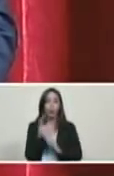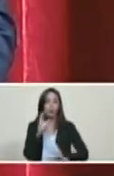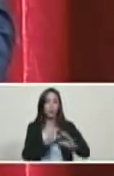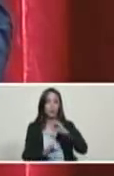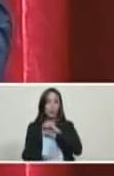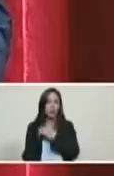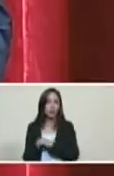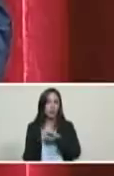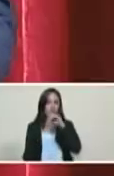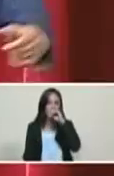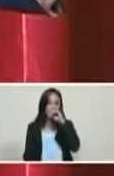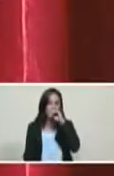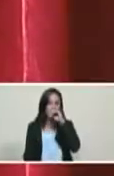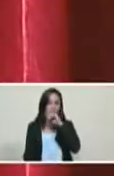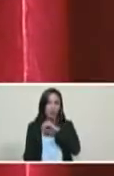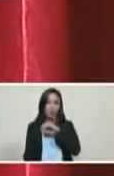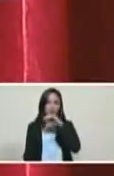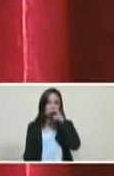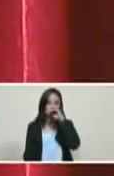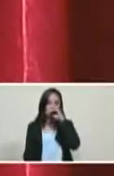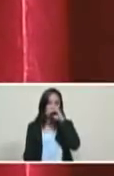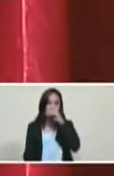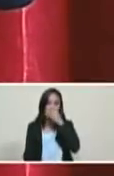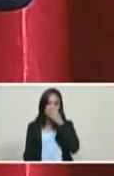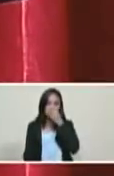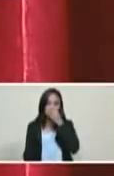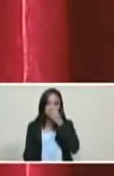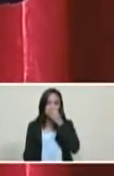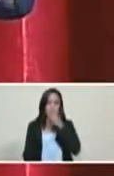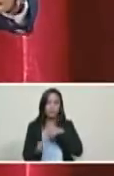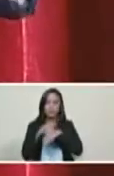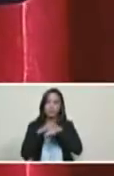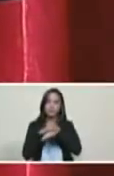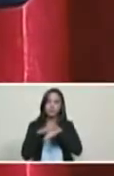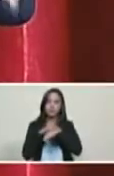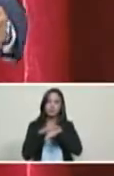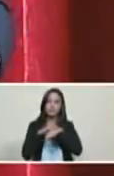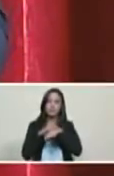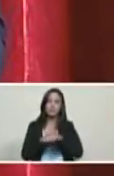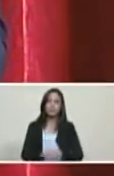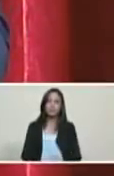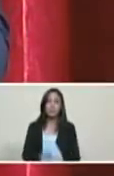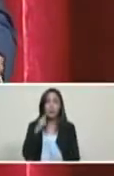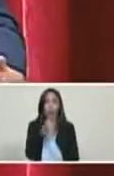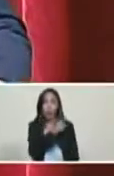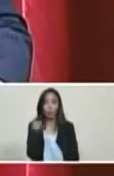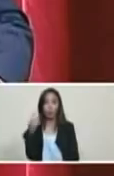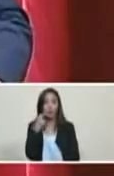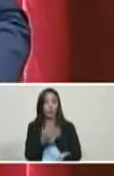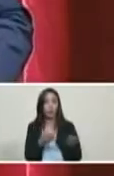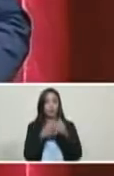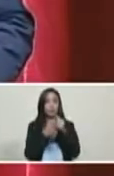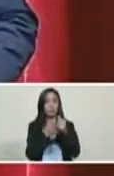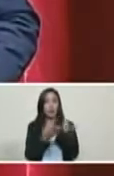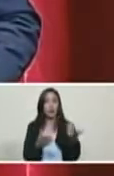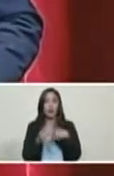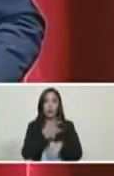tecnológicos que ustedes dirigen en las escuelas, liceos, universidades y centros de